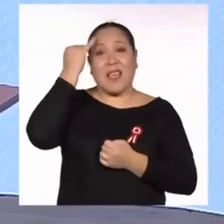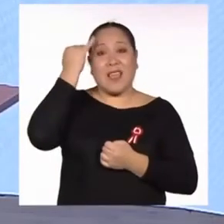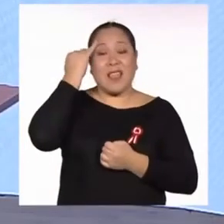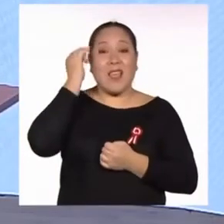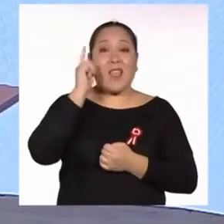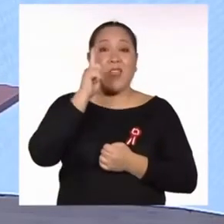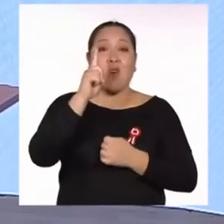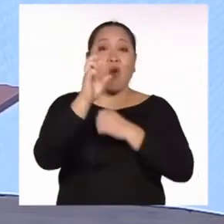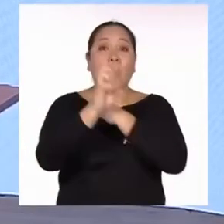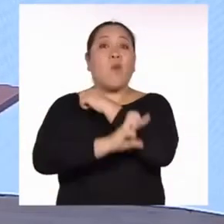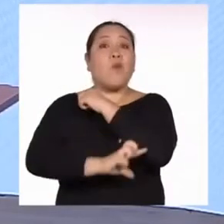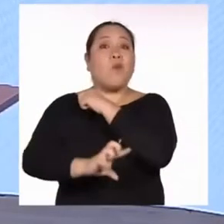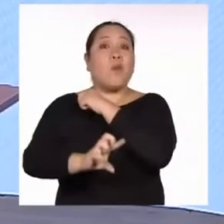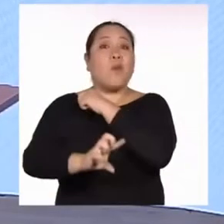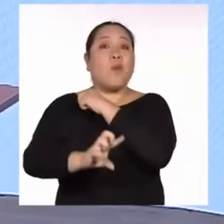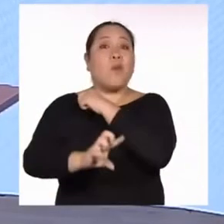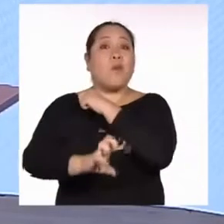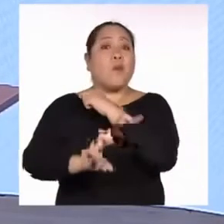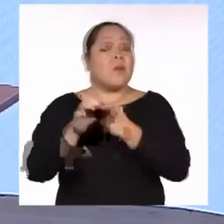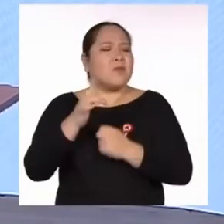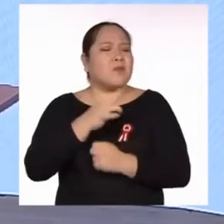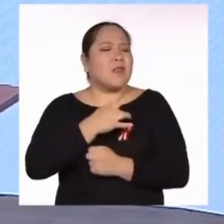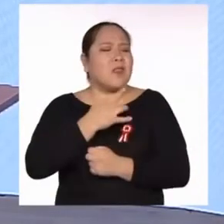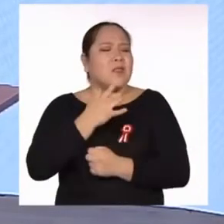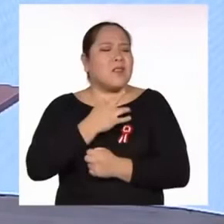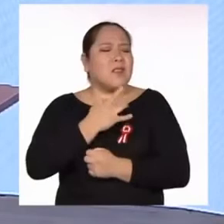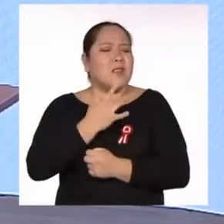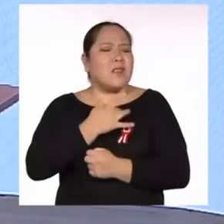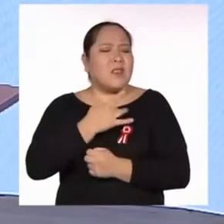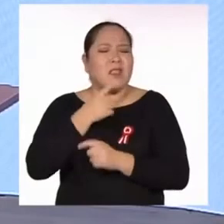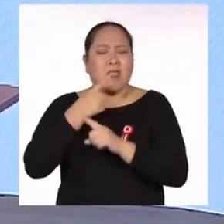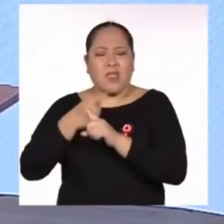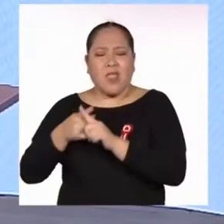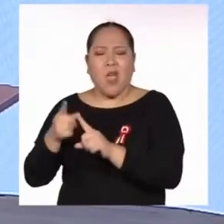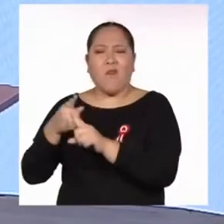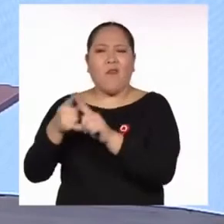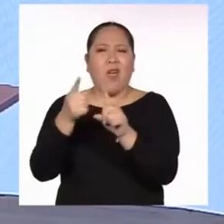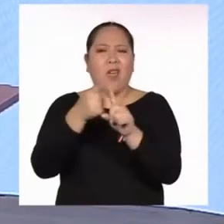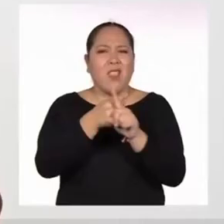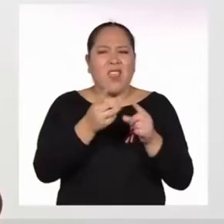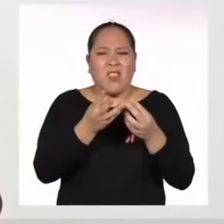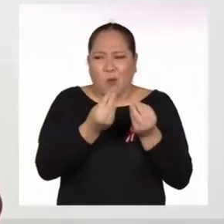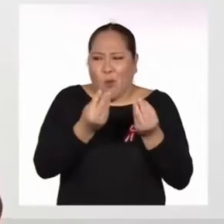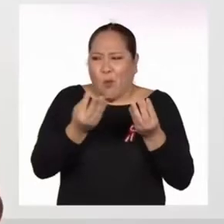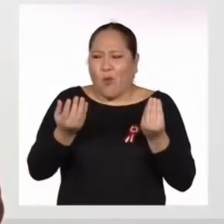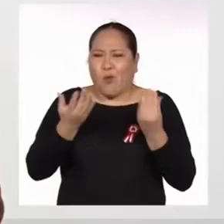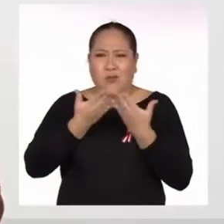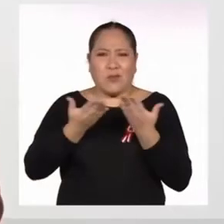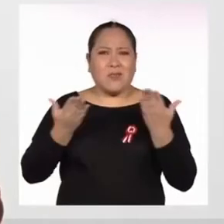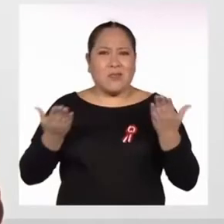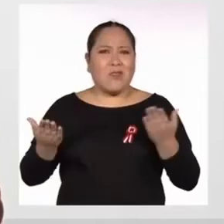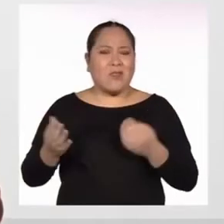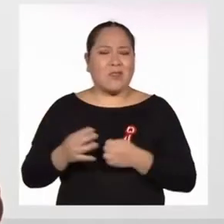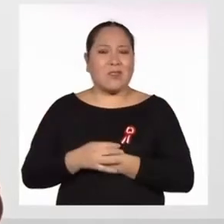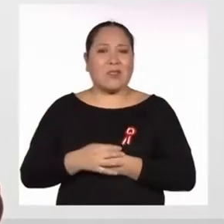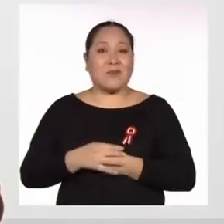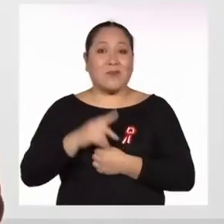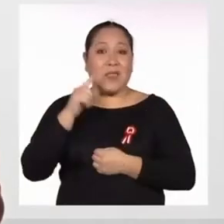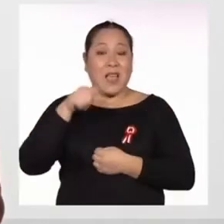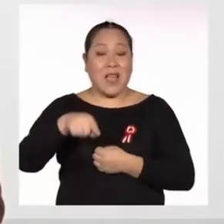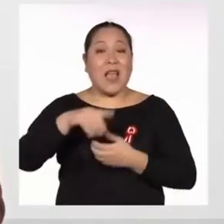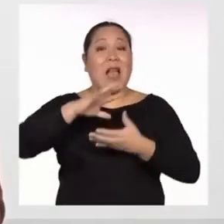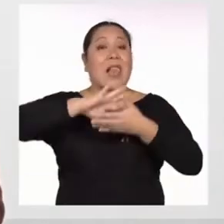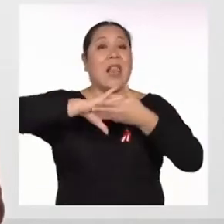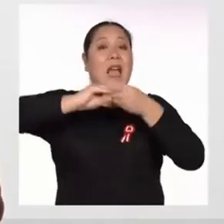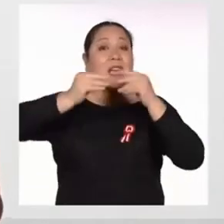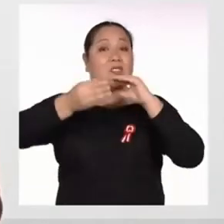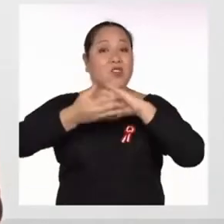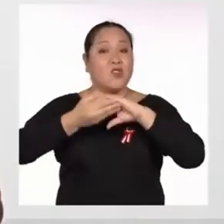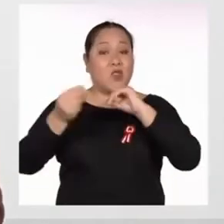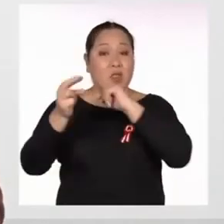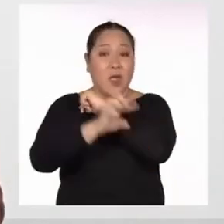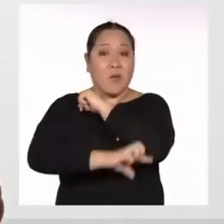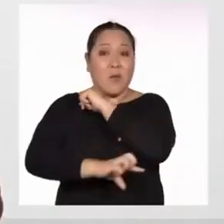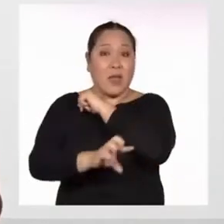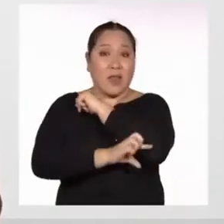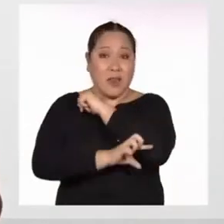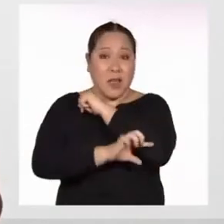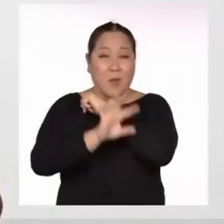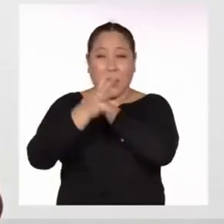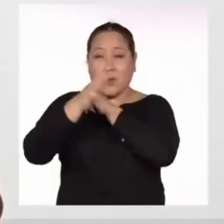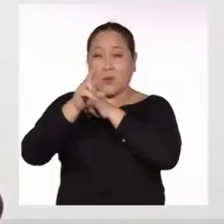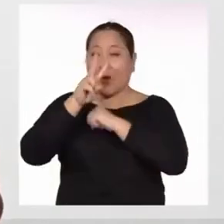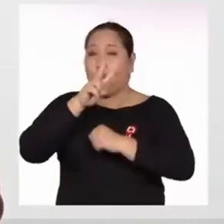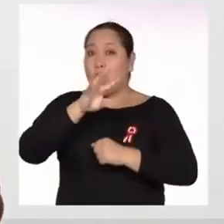país nos haga sentir todas estas cosas una profesora es que la historia de nuestro país desde hace casi